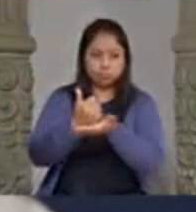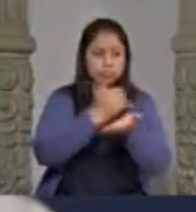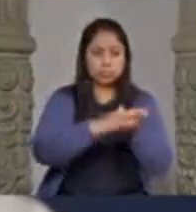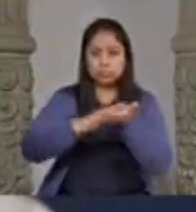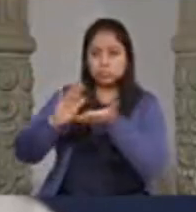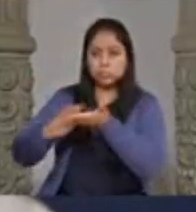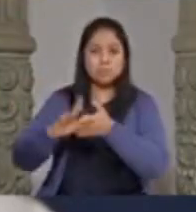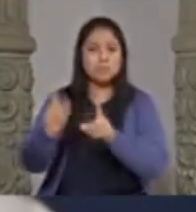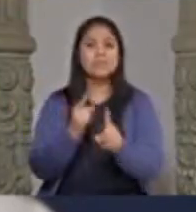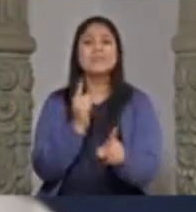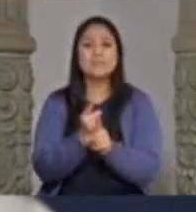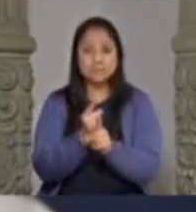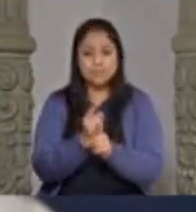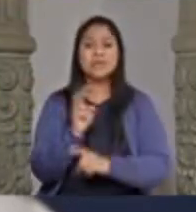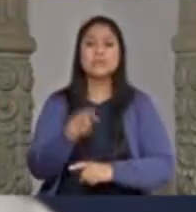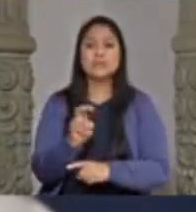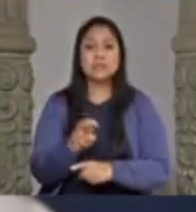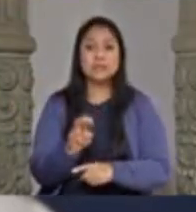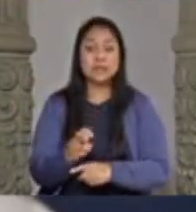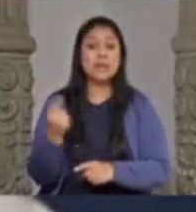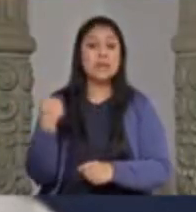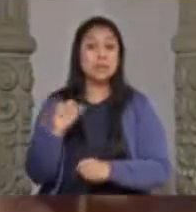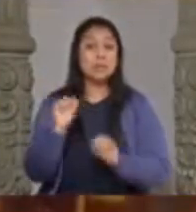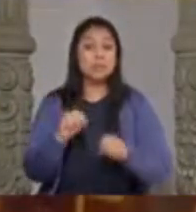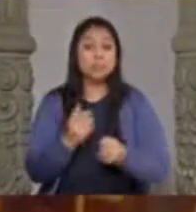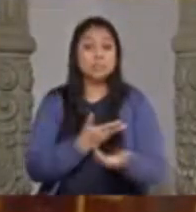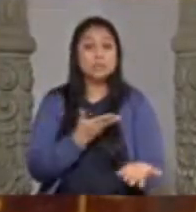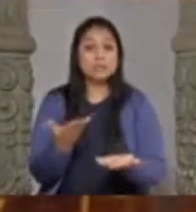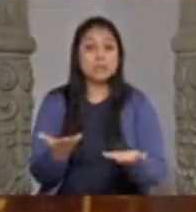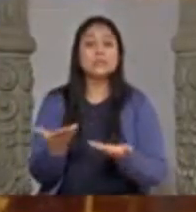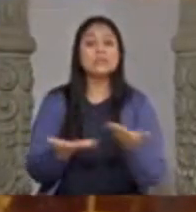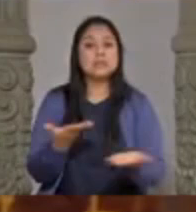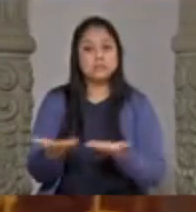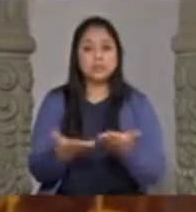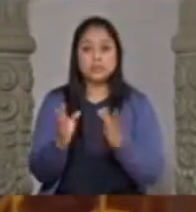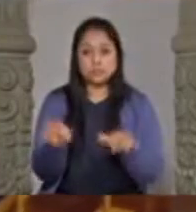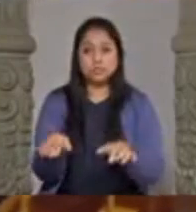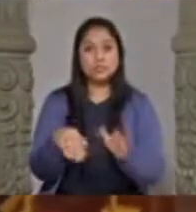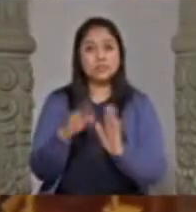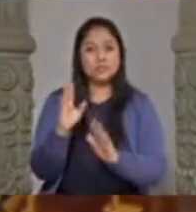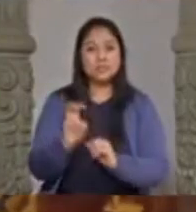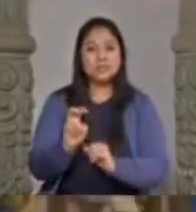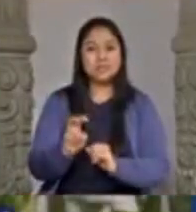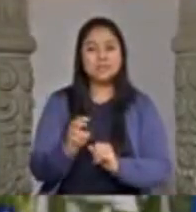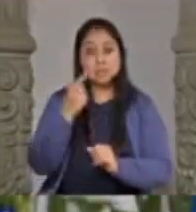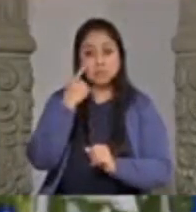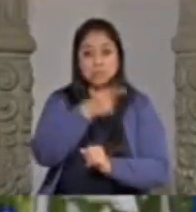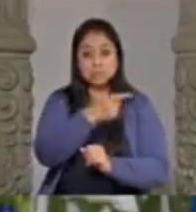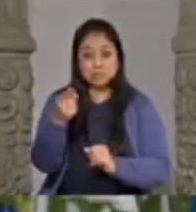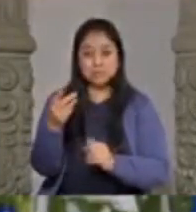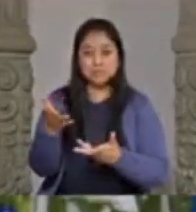manera necesaria, pero sobre todo para atender a la gente que más lo necesita. Así es que les